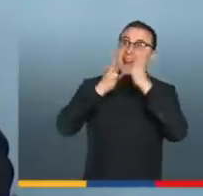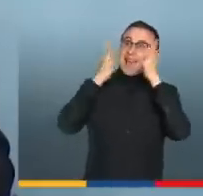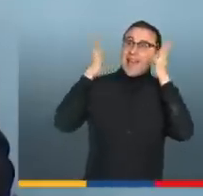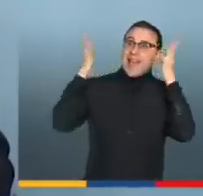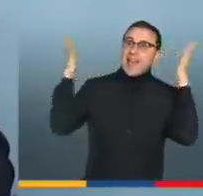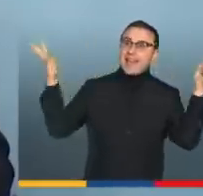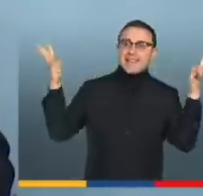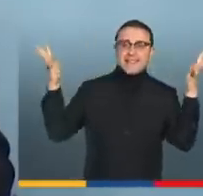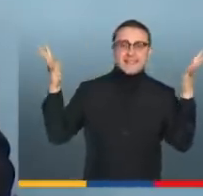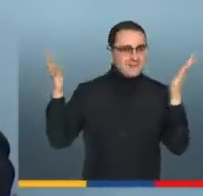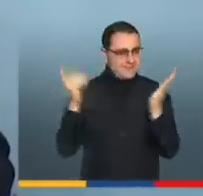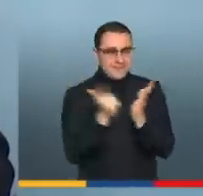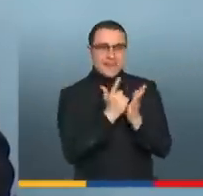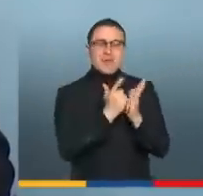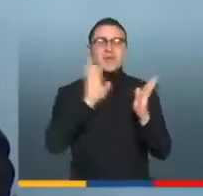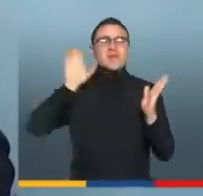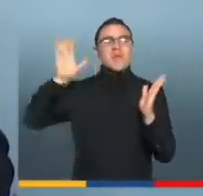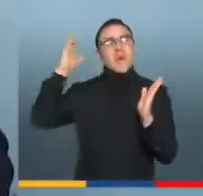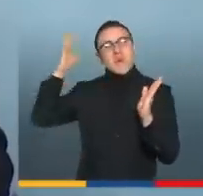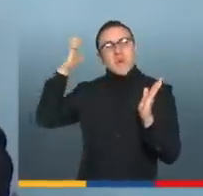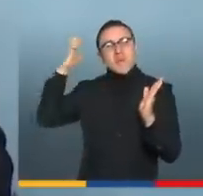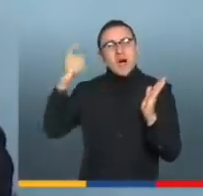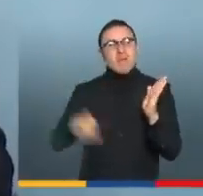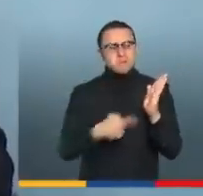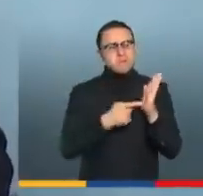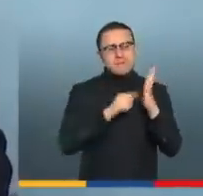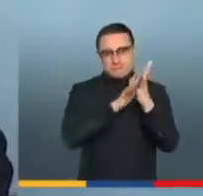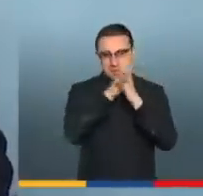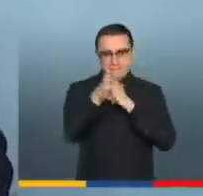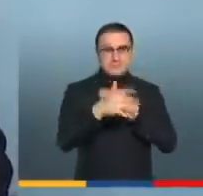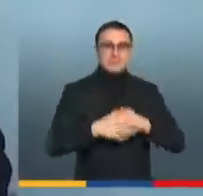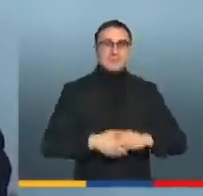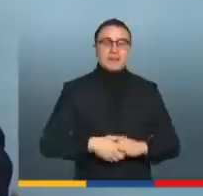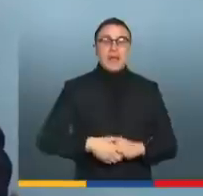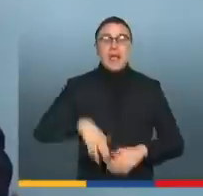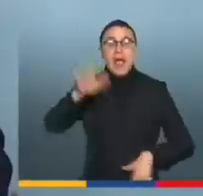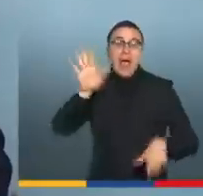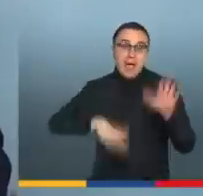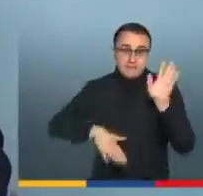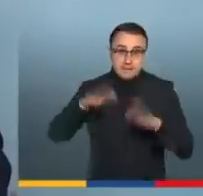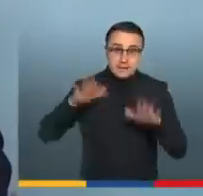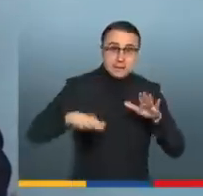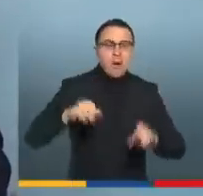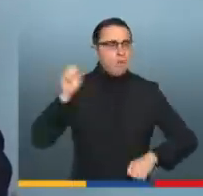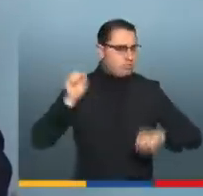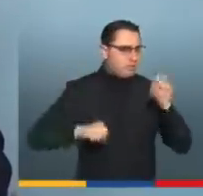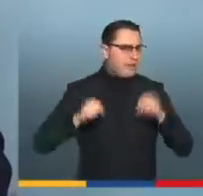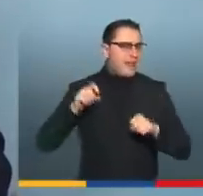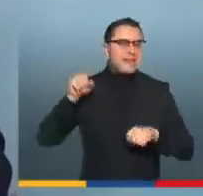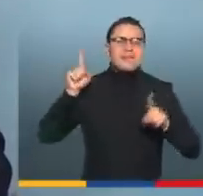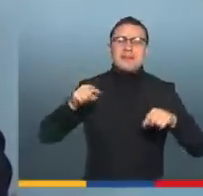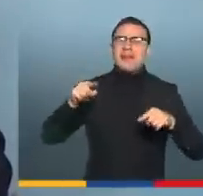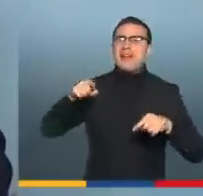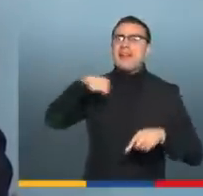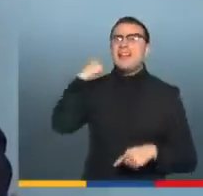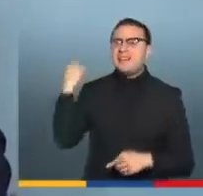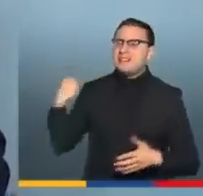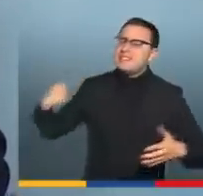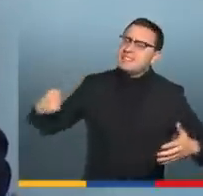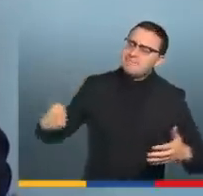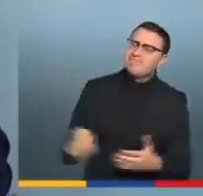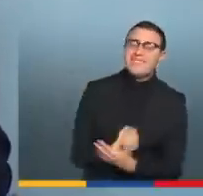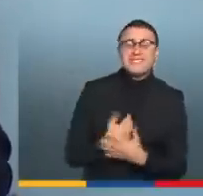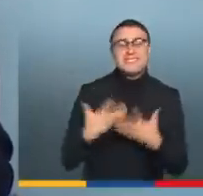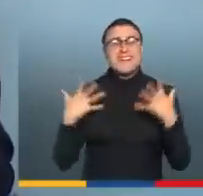la gran novela europea, a veces puede generar también grandes decepciones. Yo